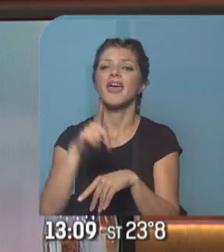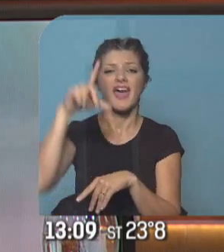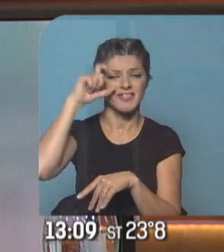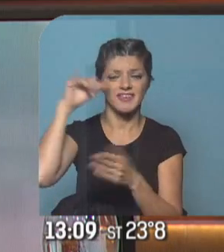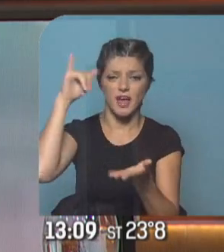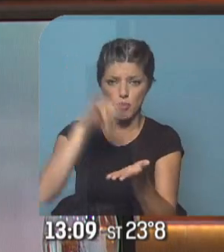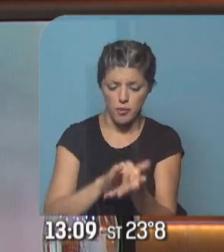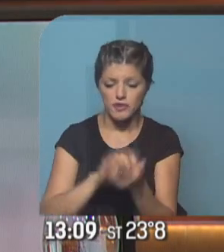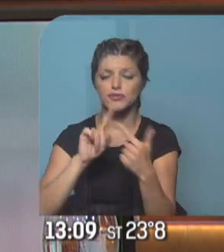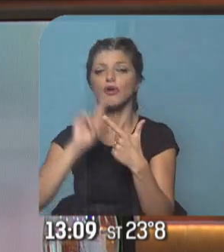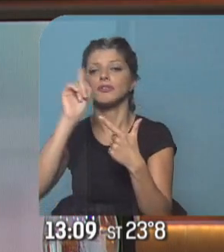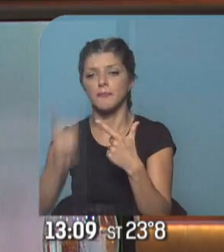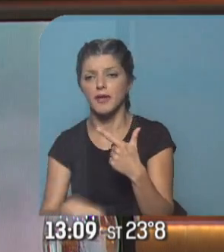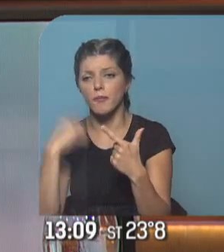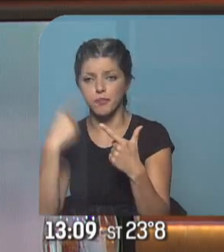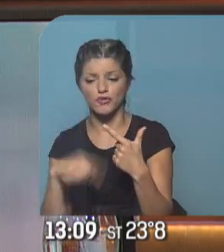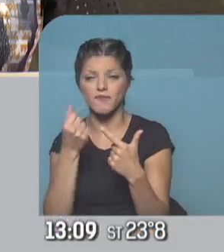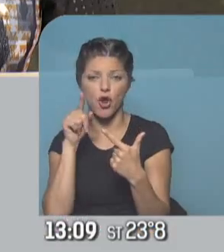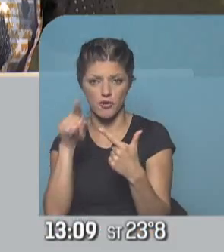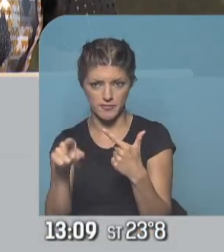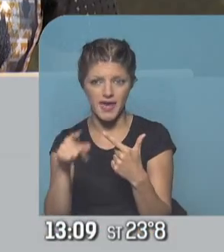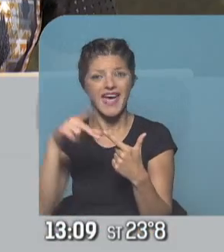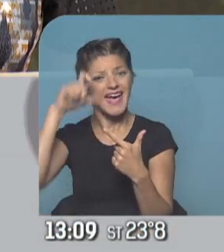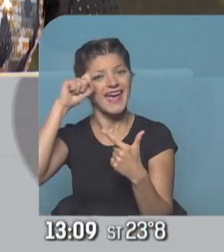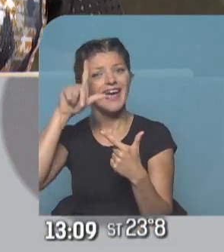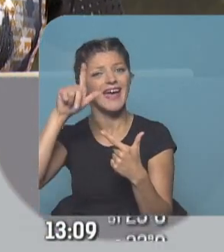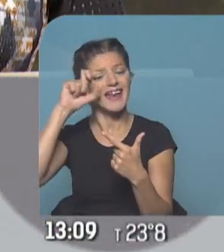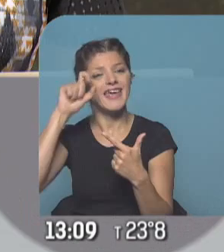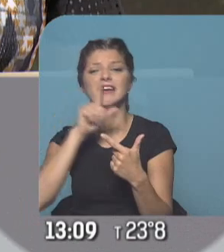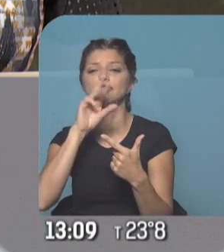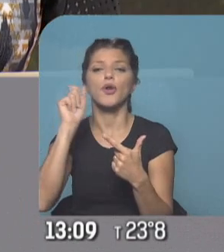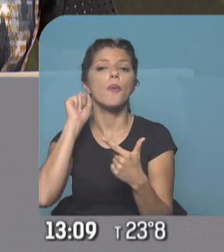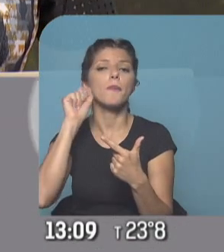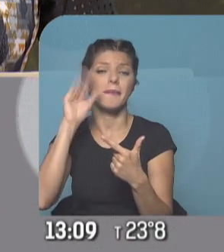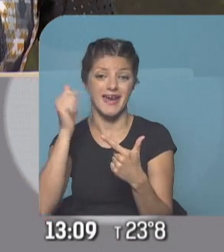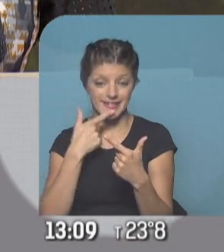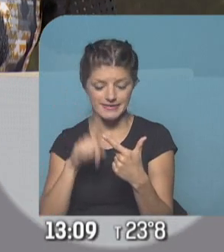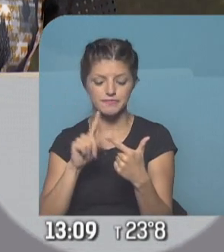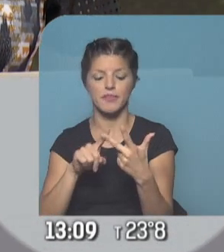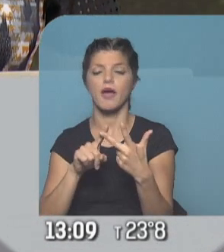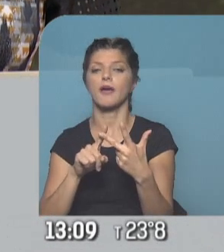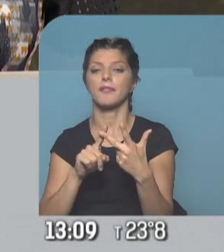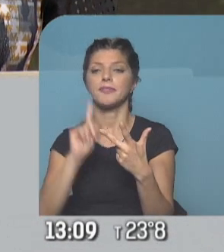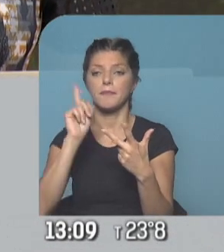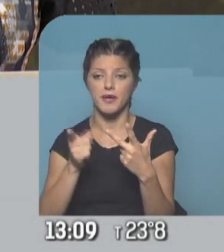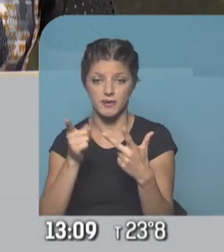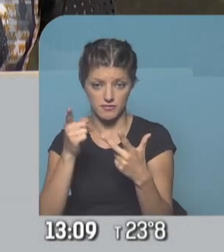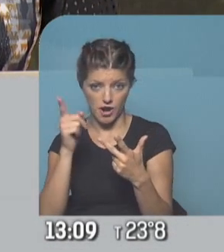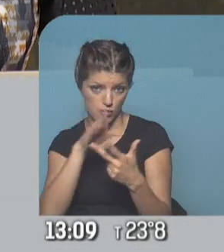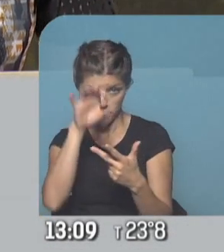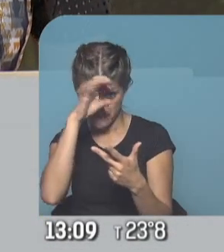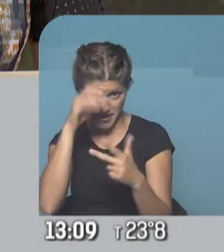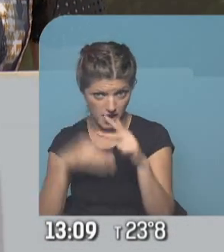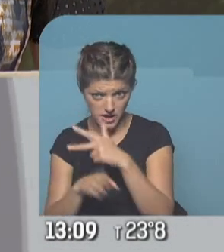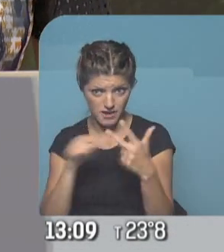de la joya brasileña Electrobras, y seguramente habría alguna minera